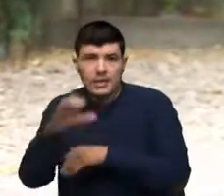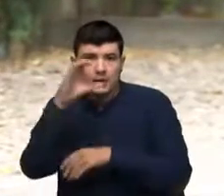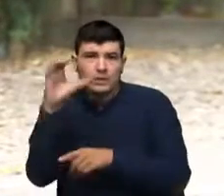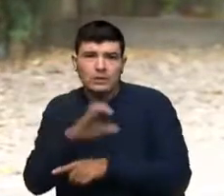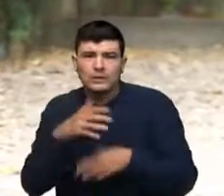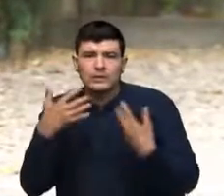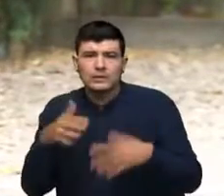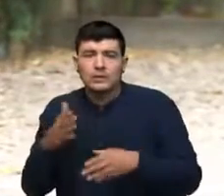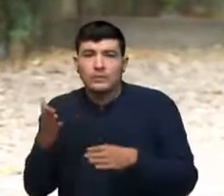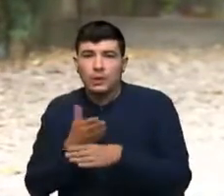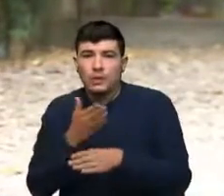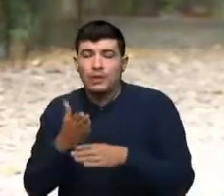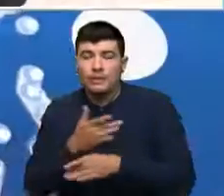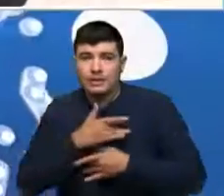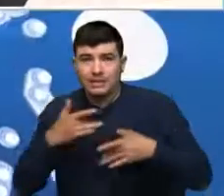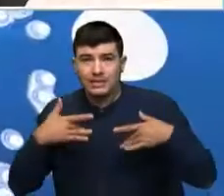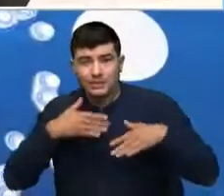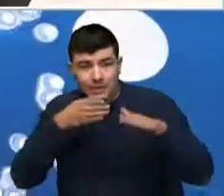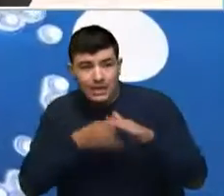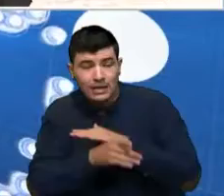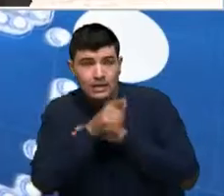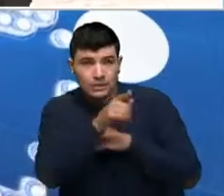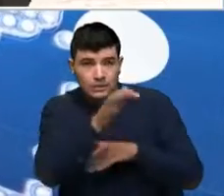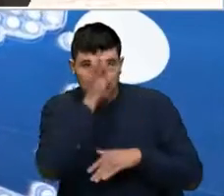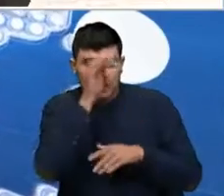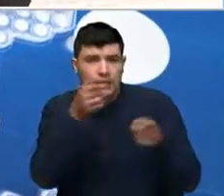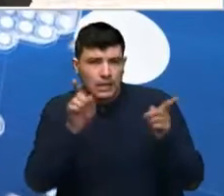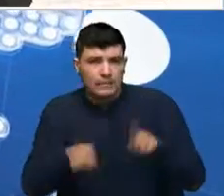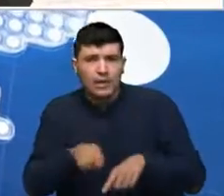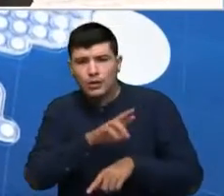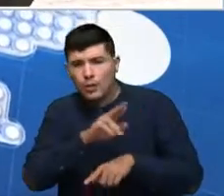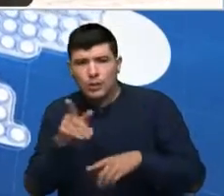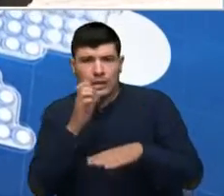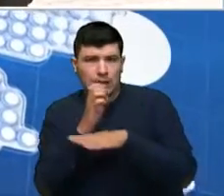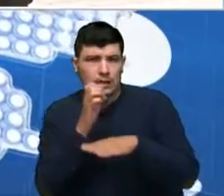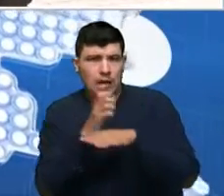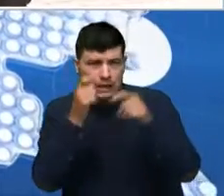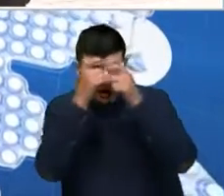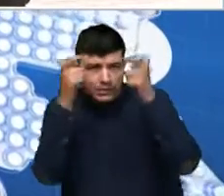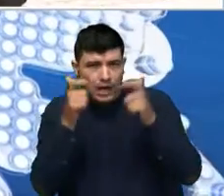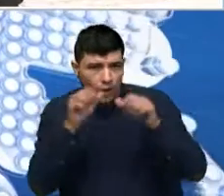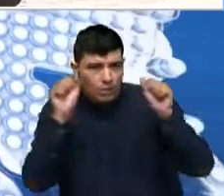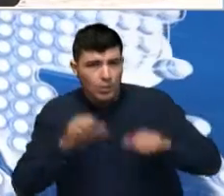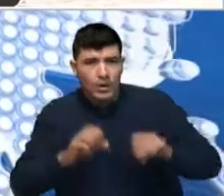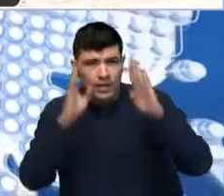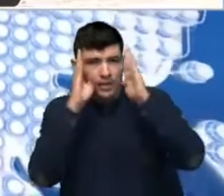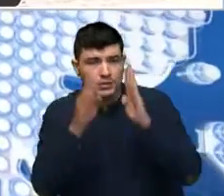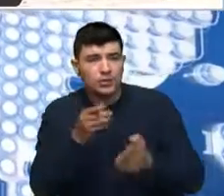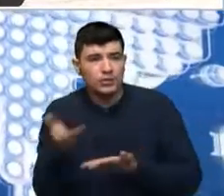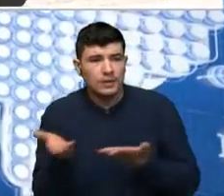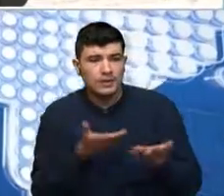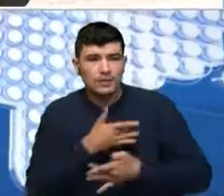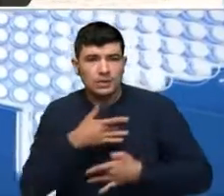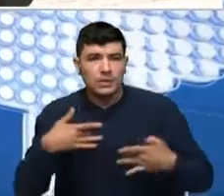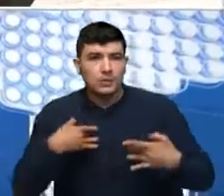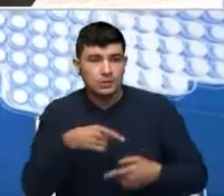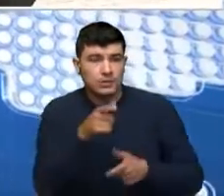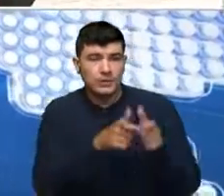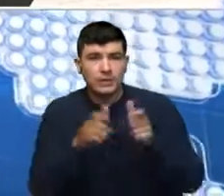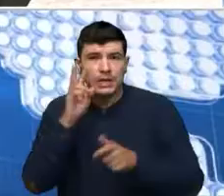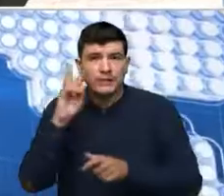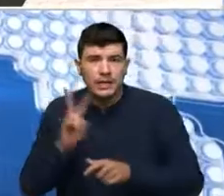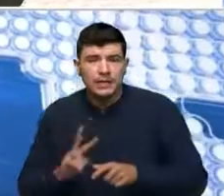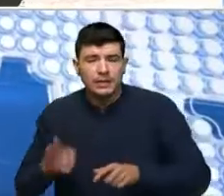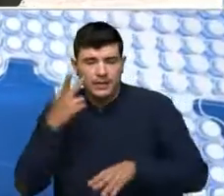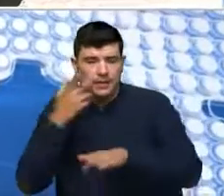estado de salud y que sean también atendidos por otras entidades del estado esta es toda la información por el momento con las cámaras de david garcía les